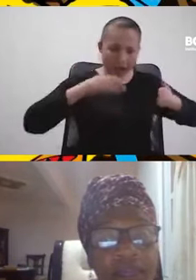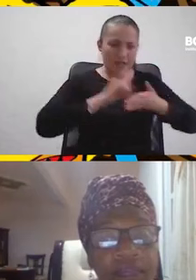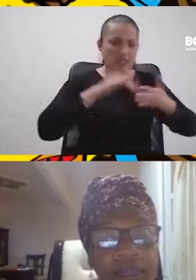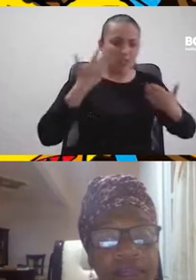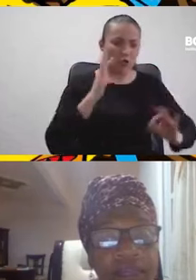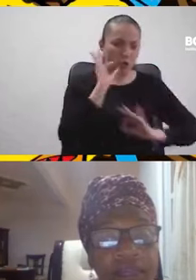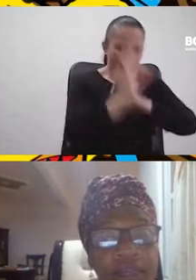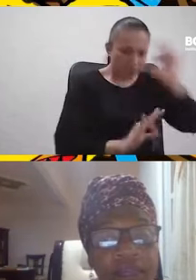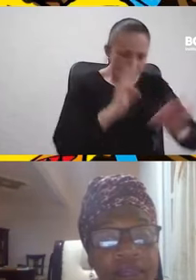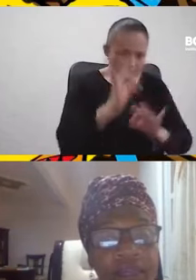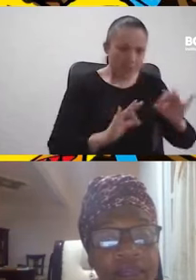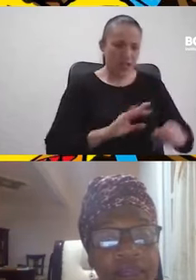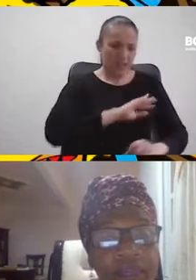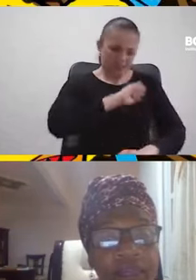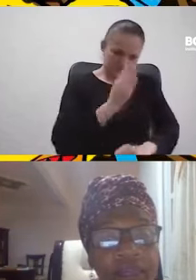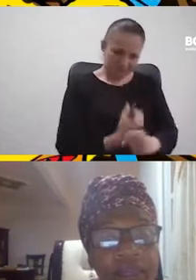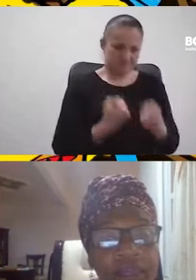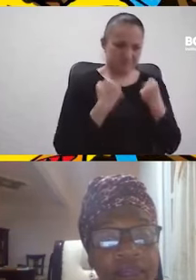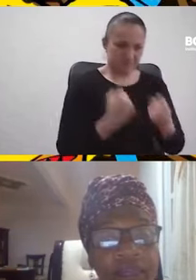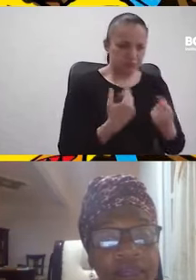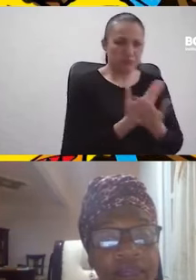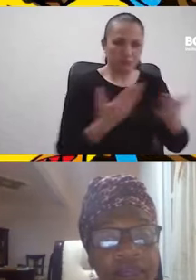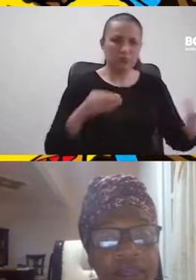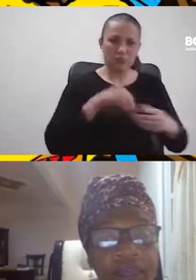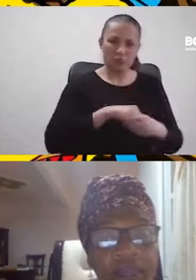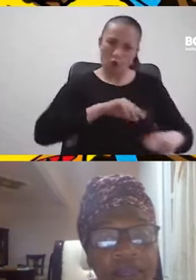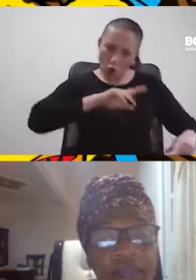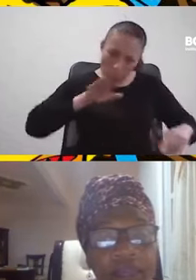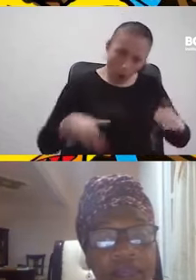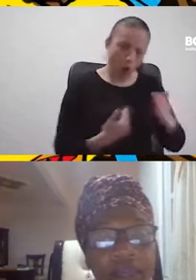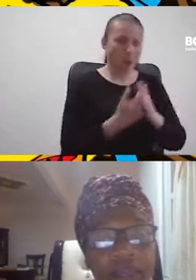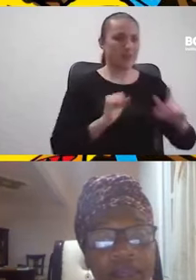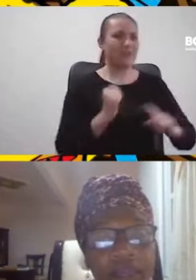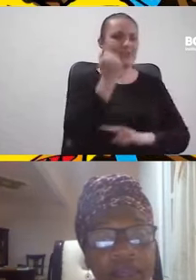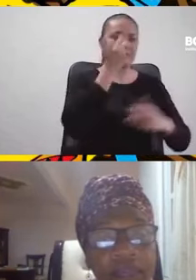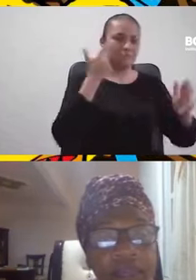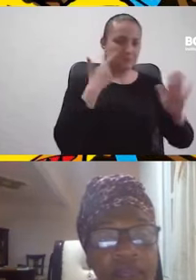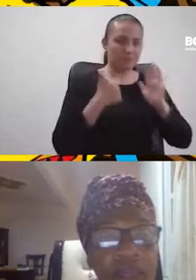y repotenciación de lo que somos como pueblo diferenciado,